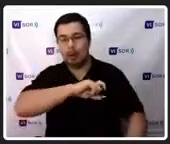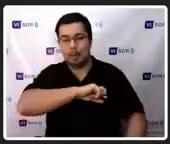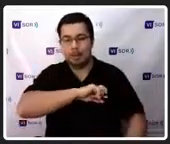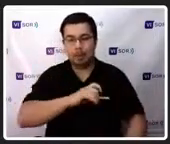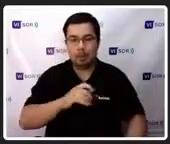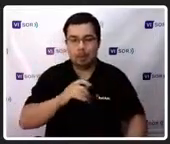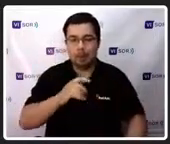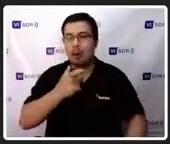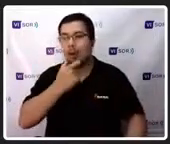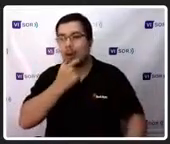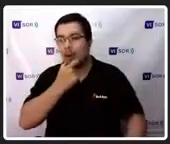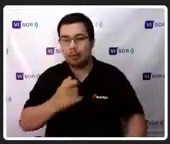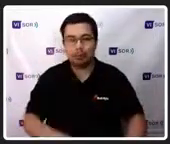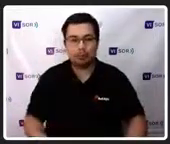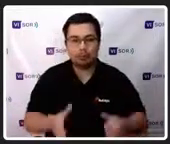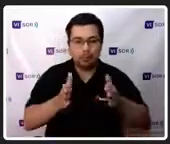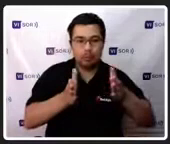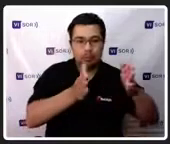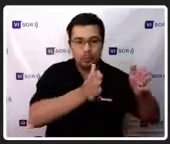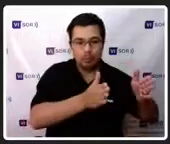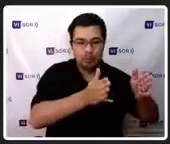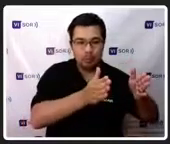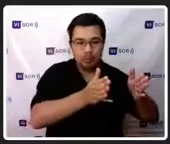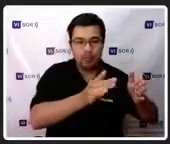idioma inglés. Para eso